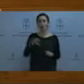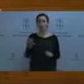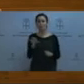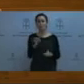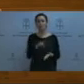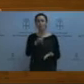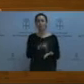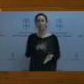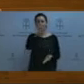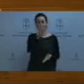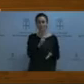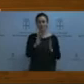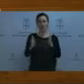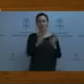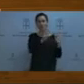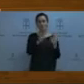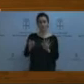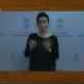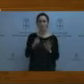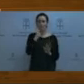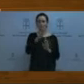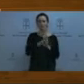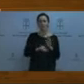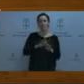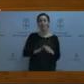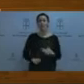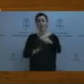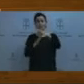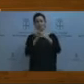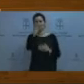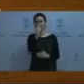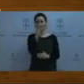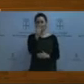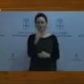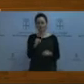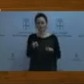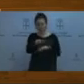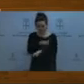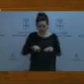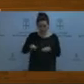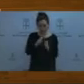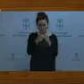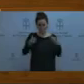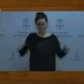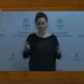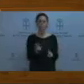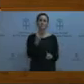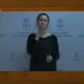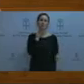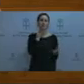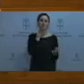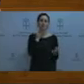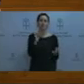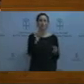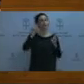adelantaba ya en los 90 alguna medida para frenar la superpoblación canina callejera, medidas como la identificación de los animales o